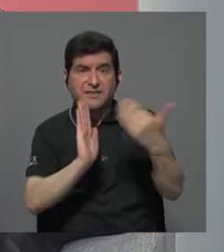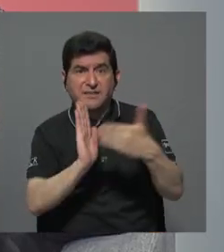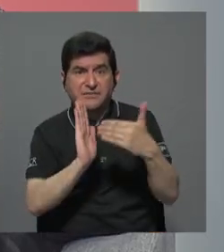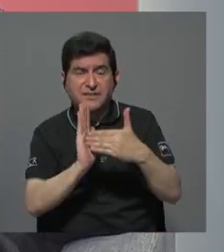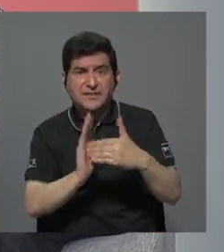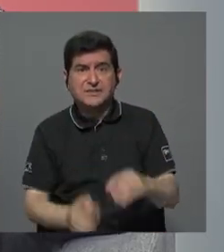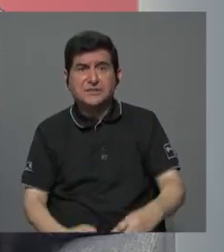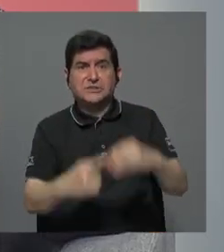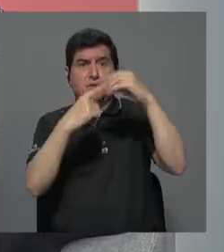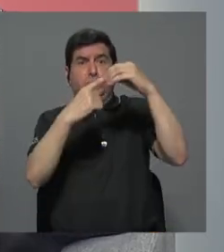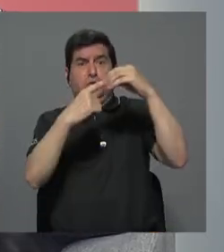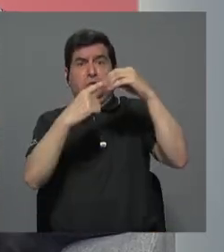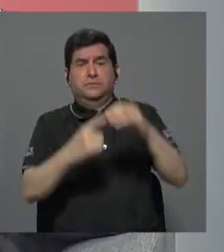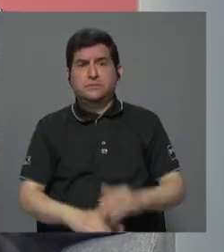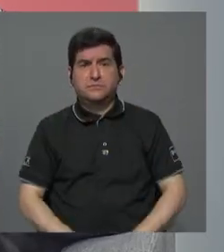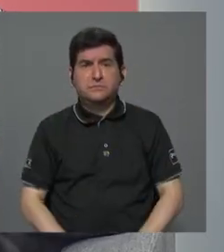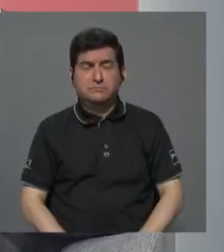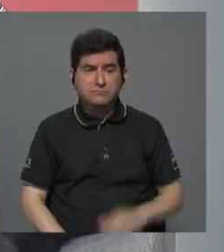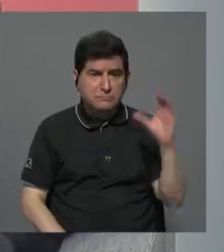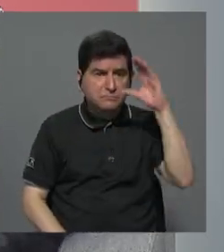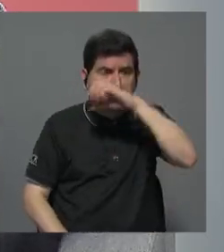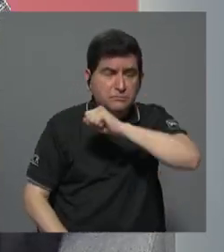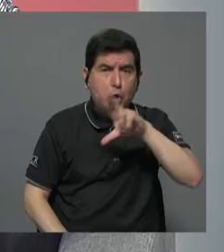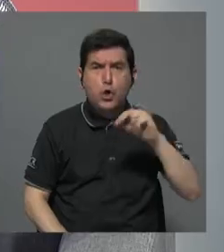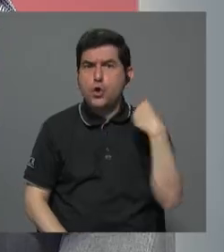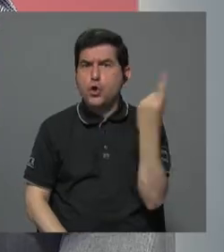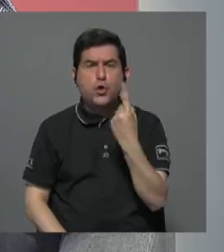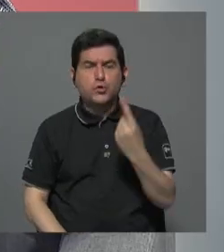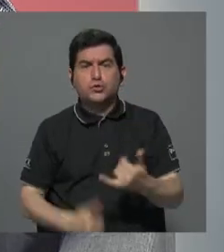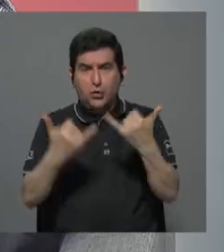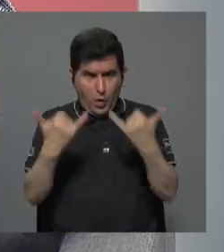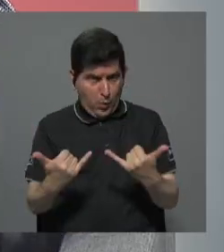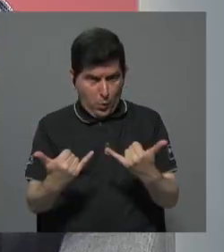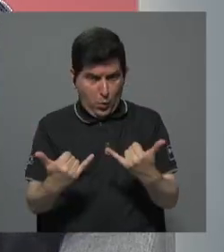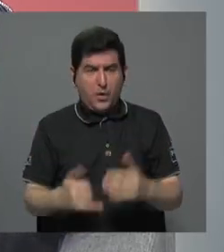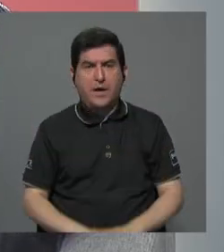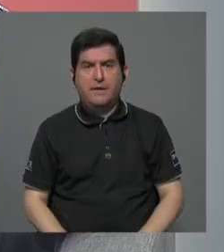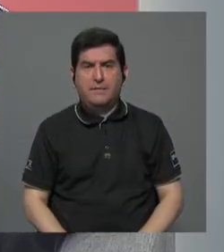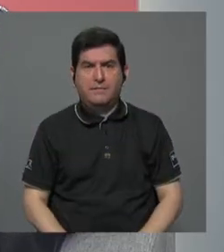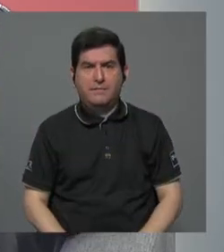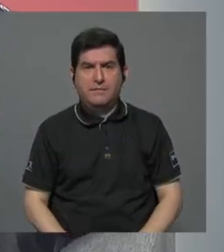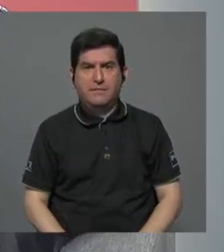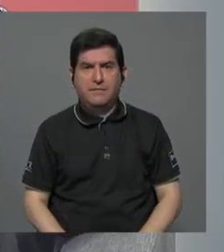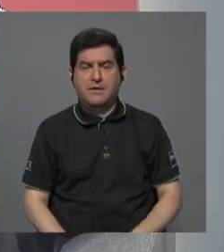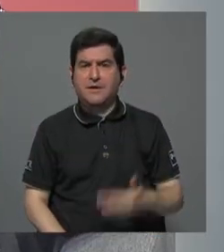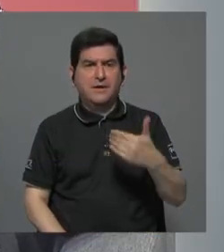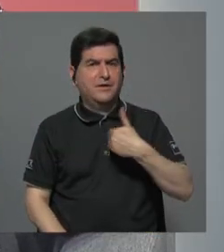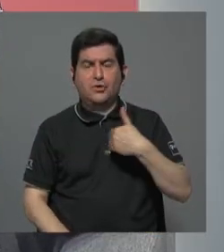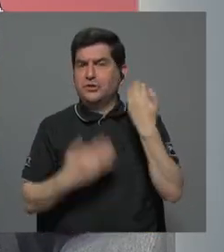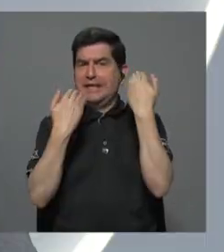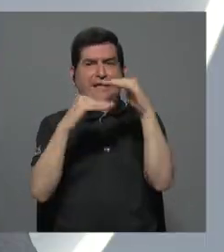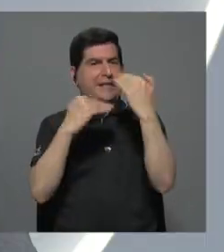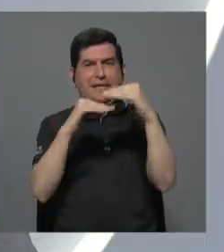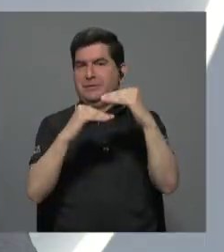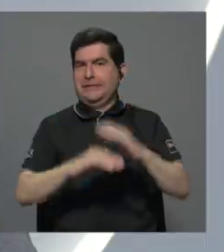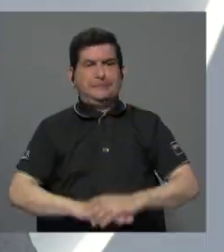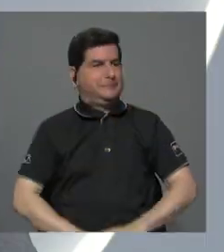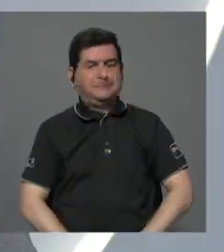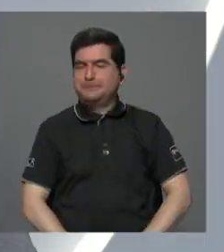que se va a ver no solamente la que estamos viendo pues va a ser o no va a tener límite